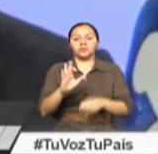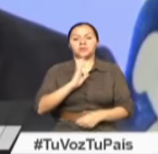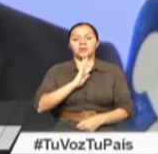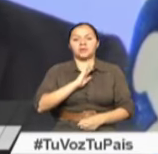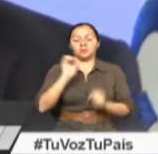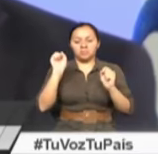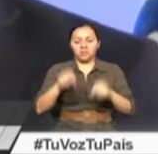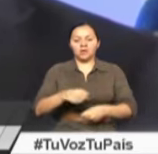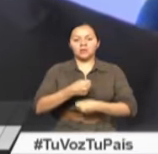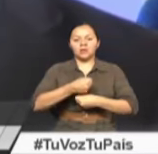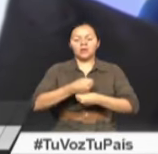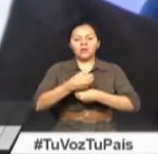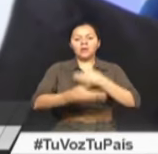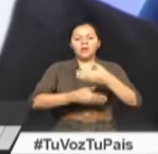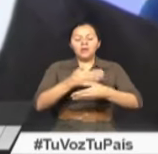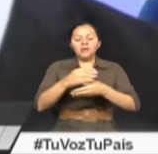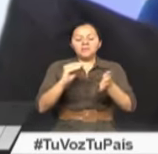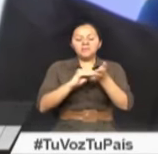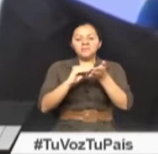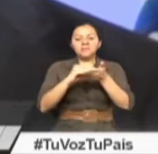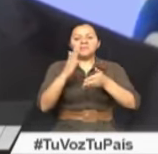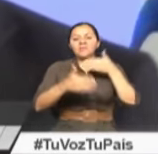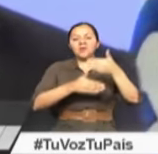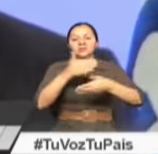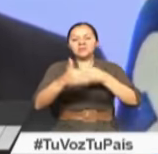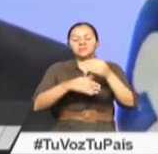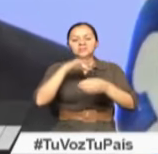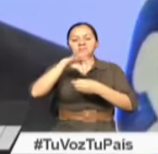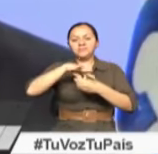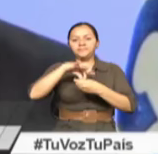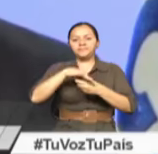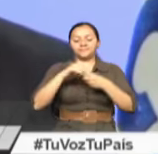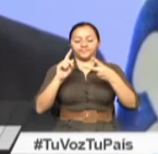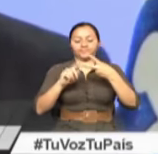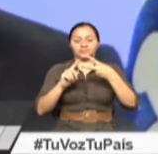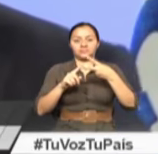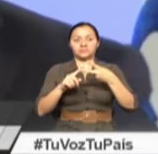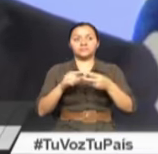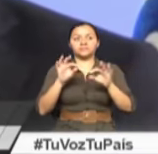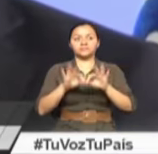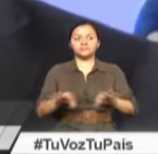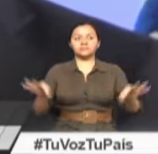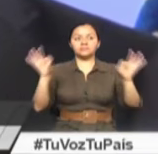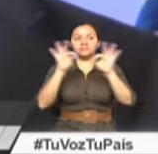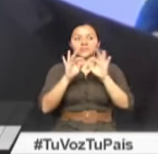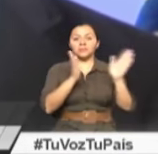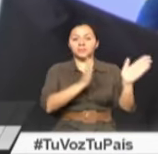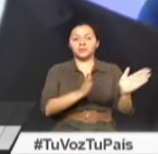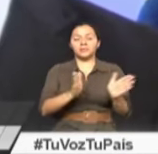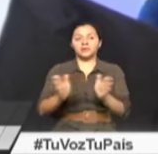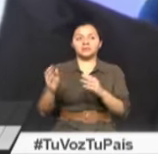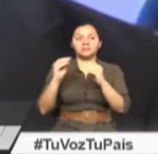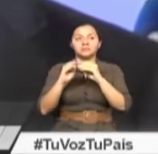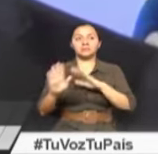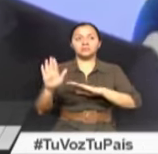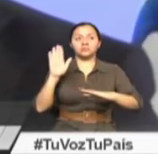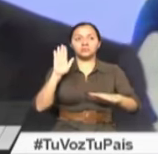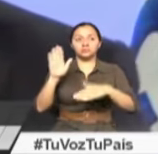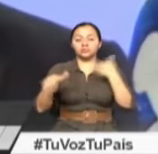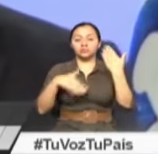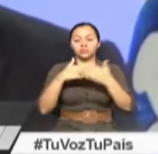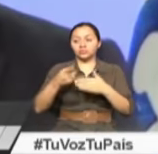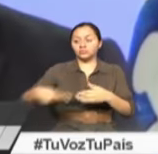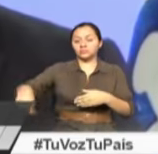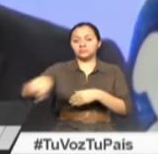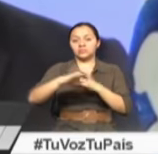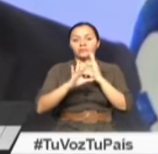operativa de cada componente del proceso electoral. El segundo, la importancia en la preparación y el compromiso de nuestros servidores